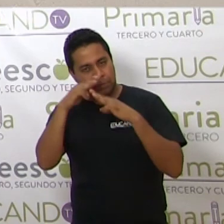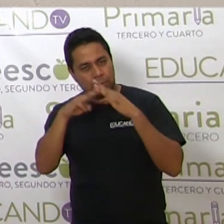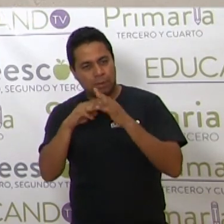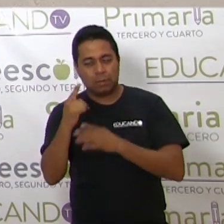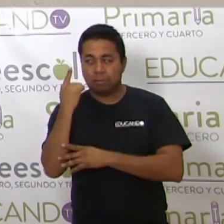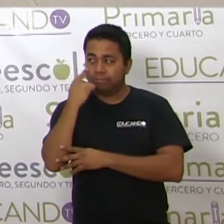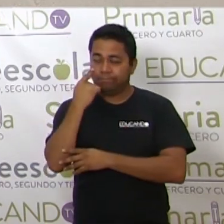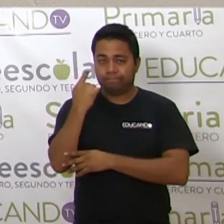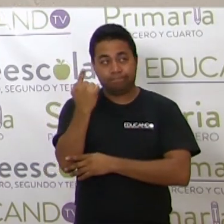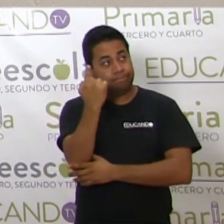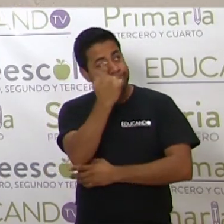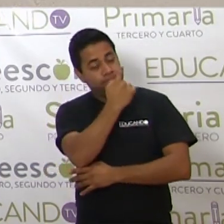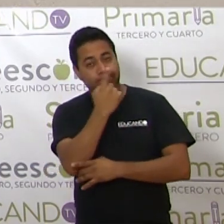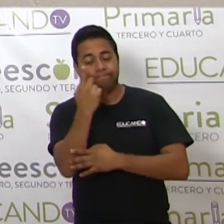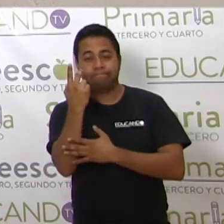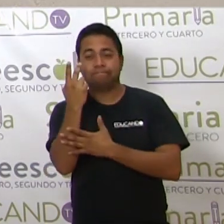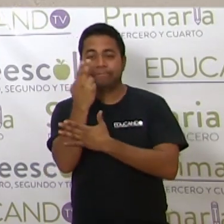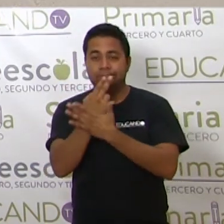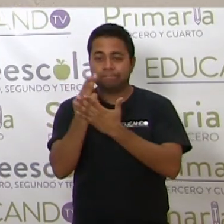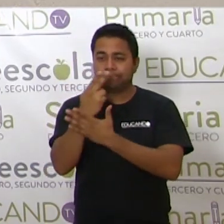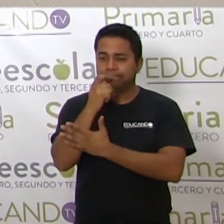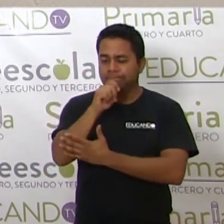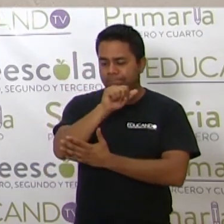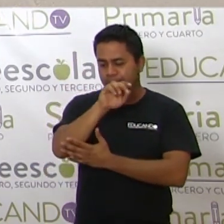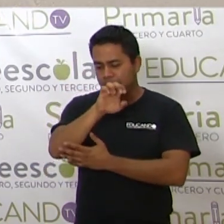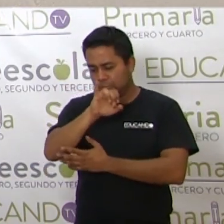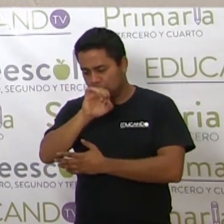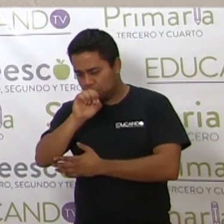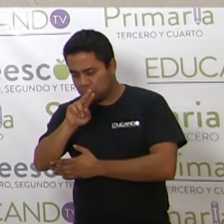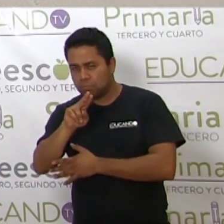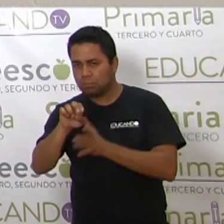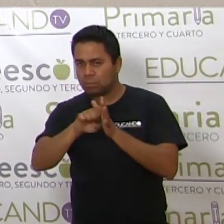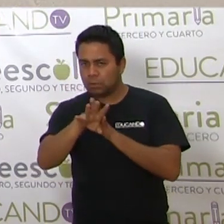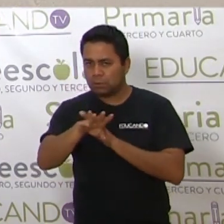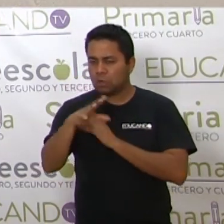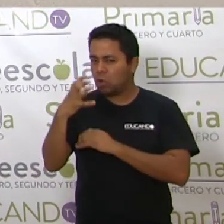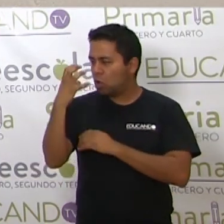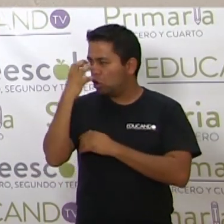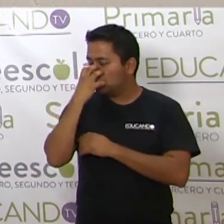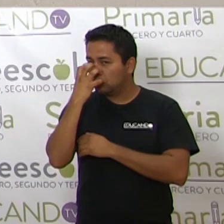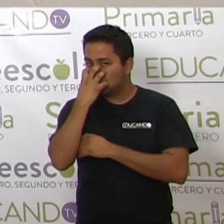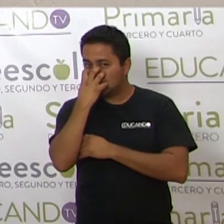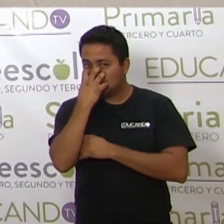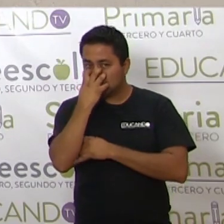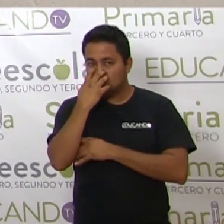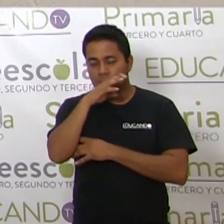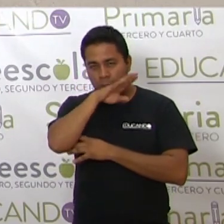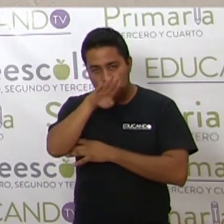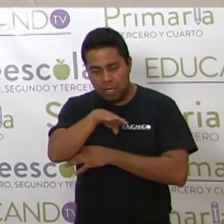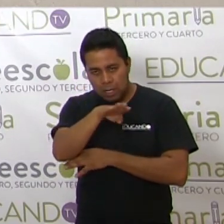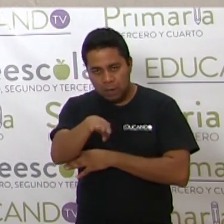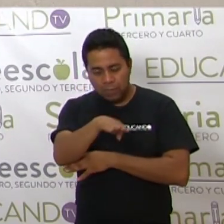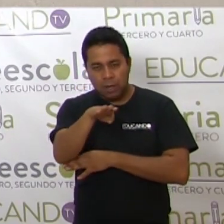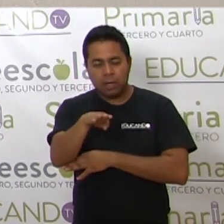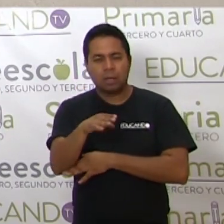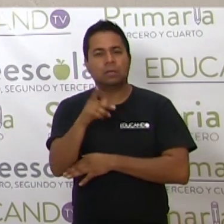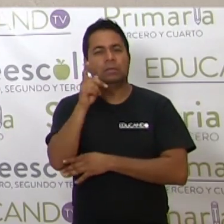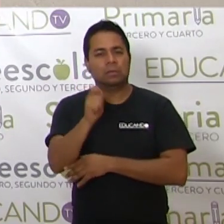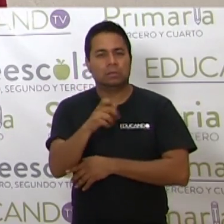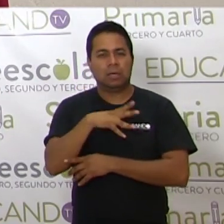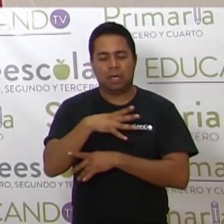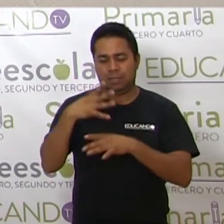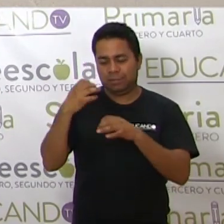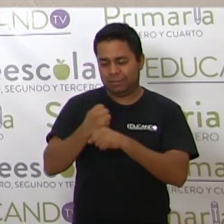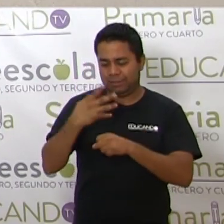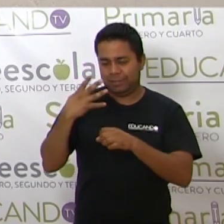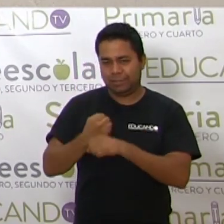dibujos que representan las vocales como por ejemplo oso y elefante que van a hacer las dos